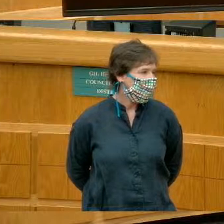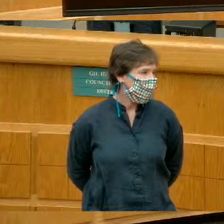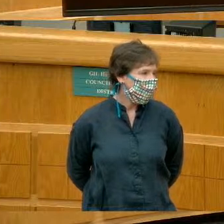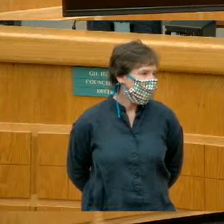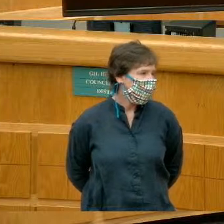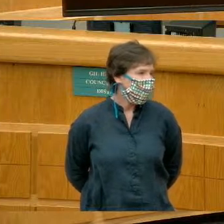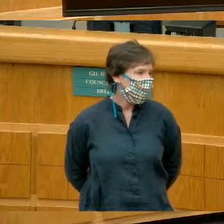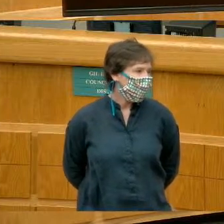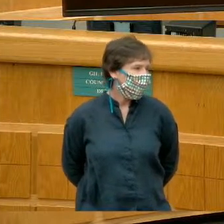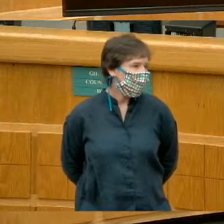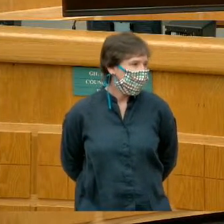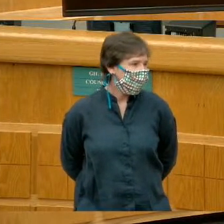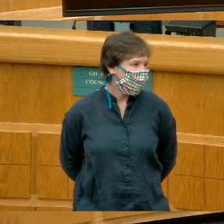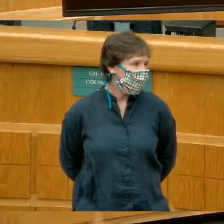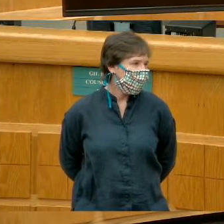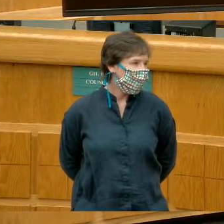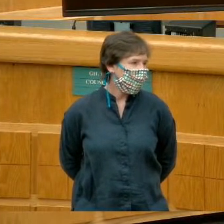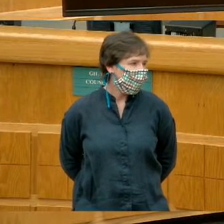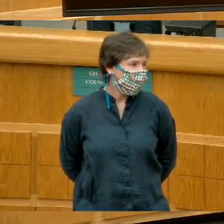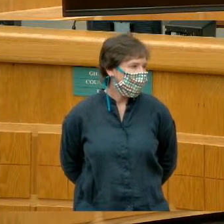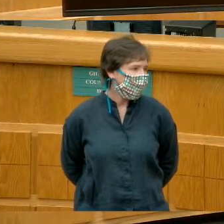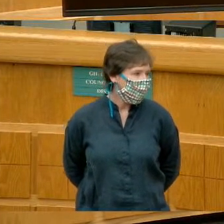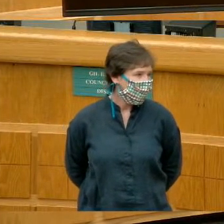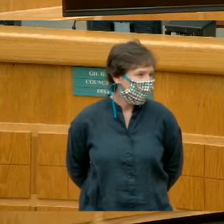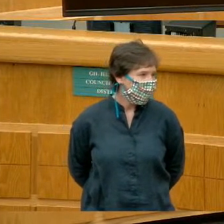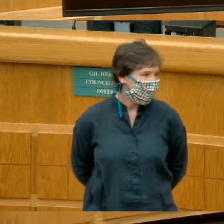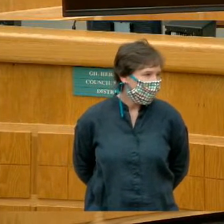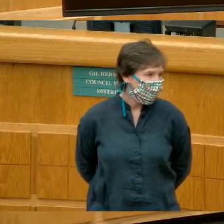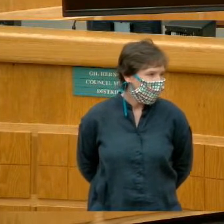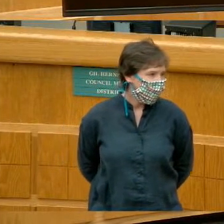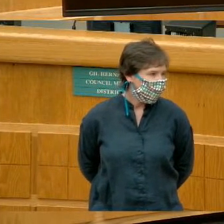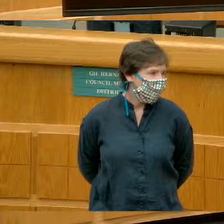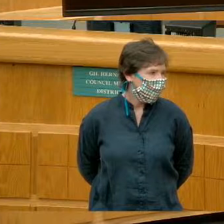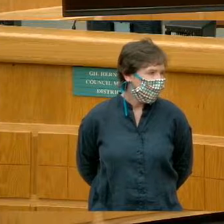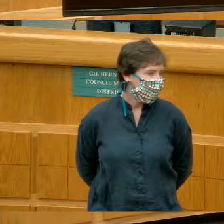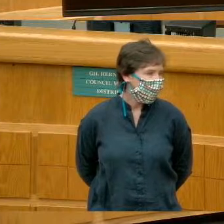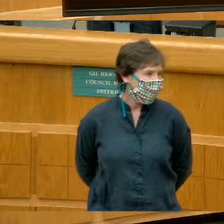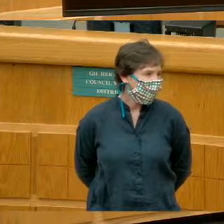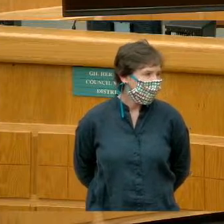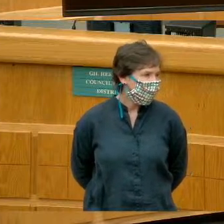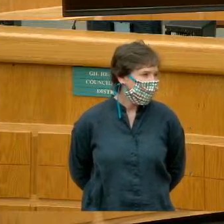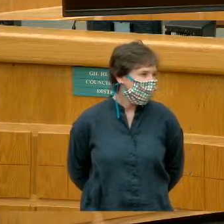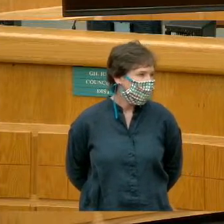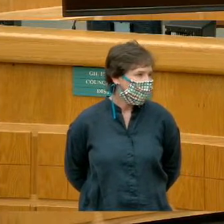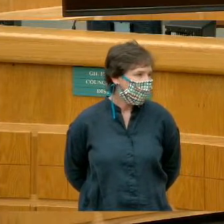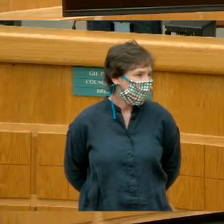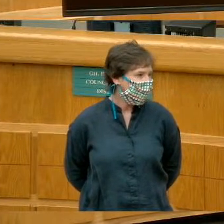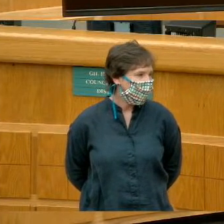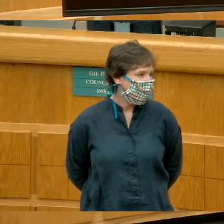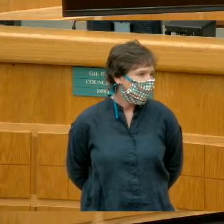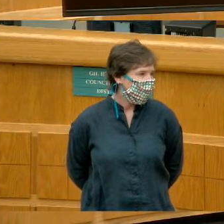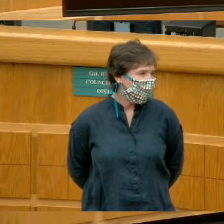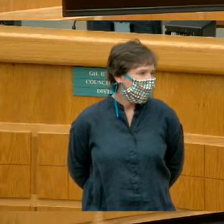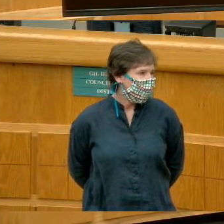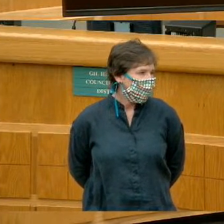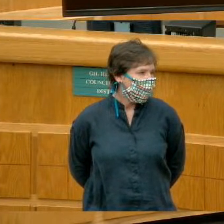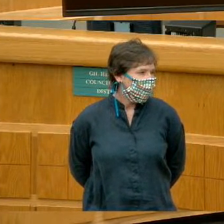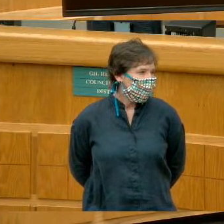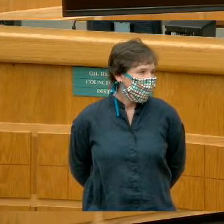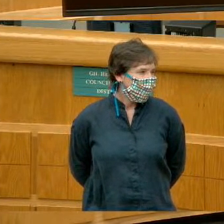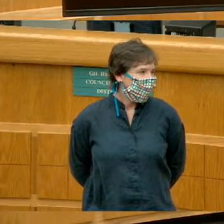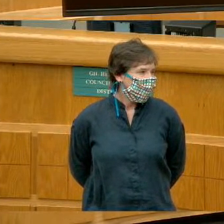ayuda para reducir la necesidad. Las próximas 3 semanas van a ser críticas. Necesito que todos hagan lo que puedan para frenar esta